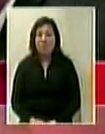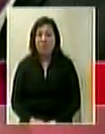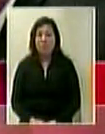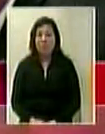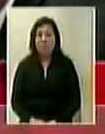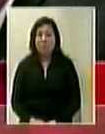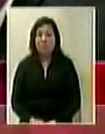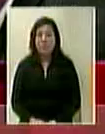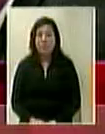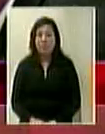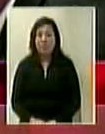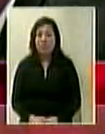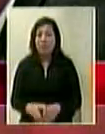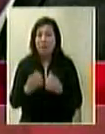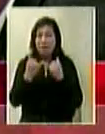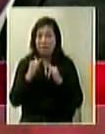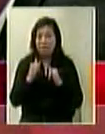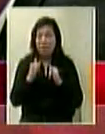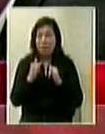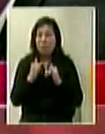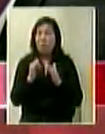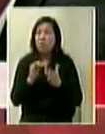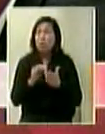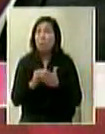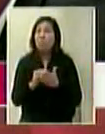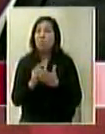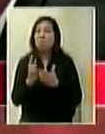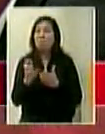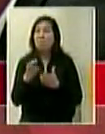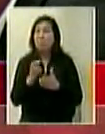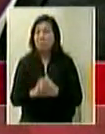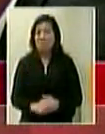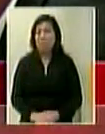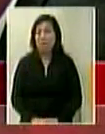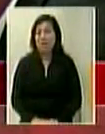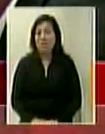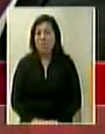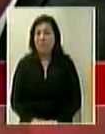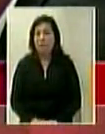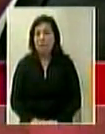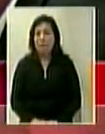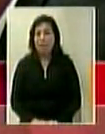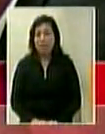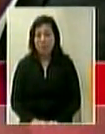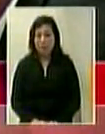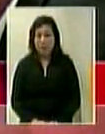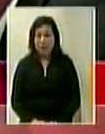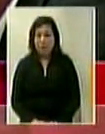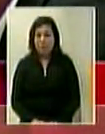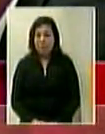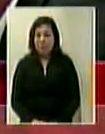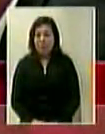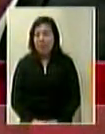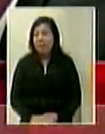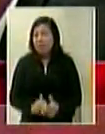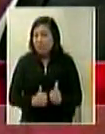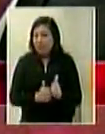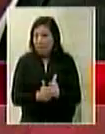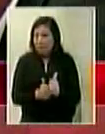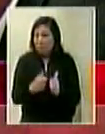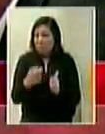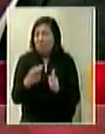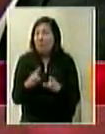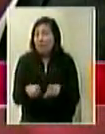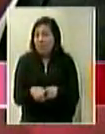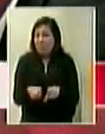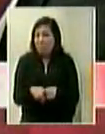lado, hay informes de inteligencia del reglaje a los padres. Reglaje a los padres, es decir, seguimiento a los padres.